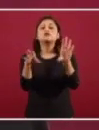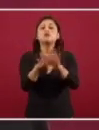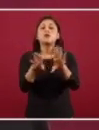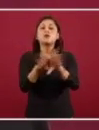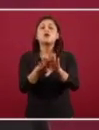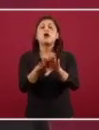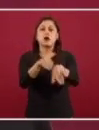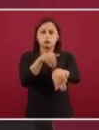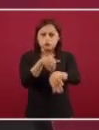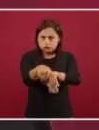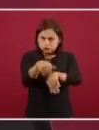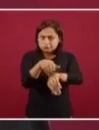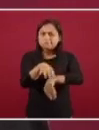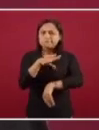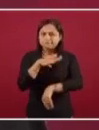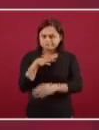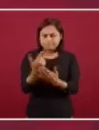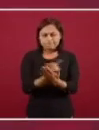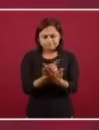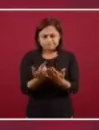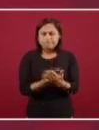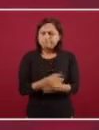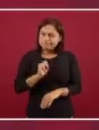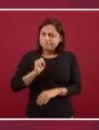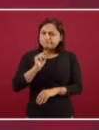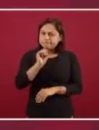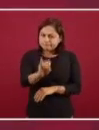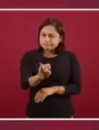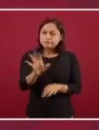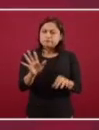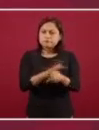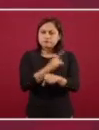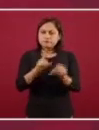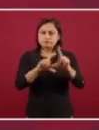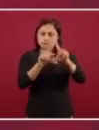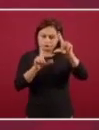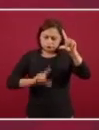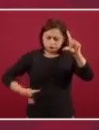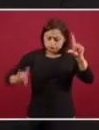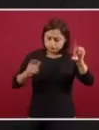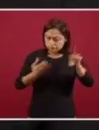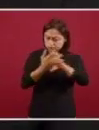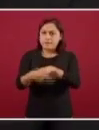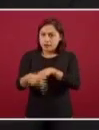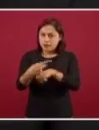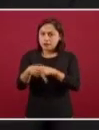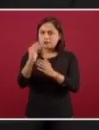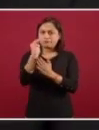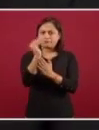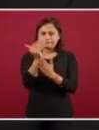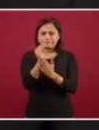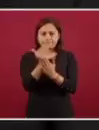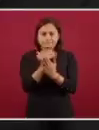datos de cómo ha bajado la incidencia delictiva en Coahuila.